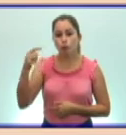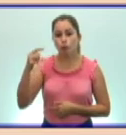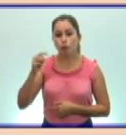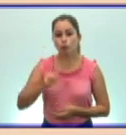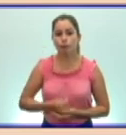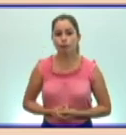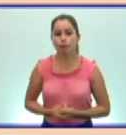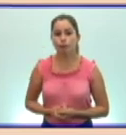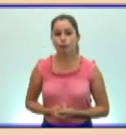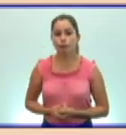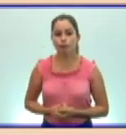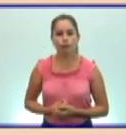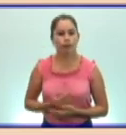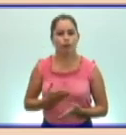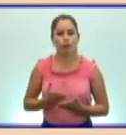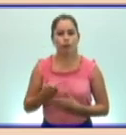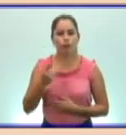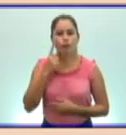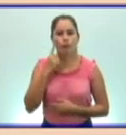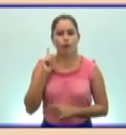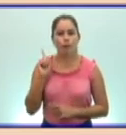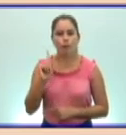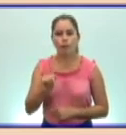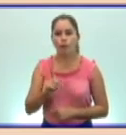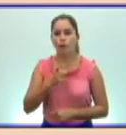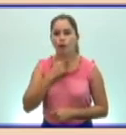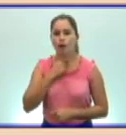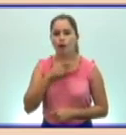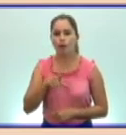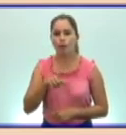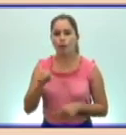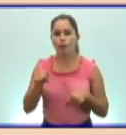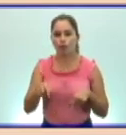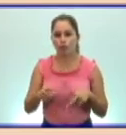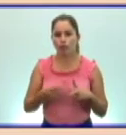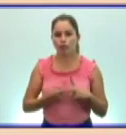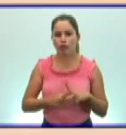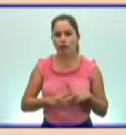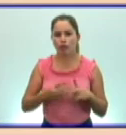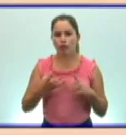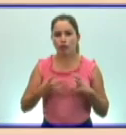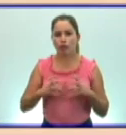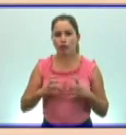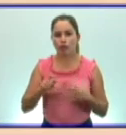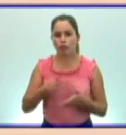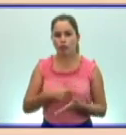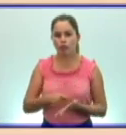A continuación vamos a ver un ejemplo de este tipo de cálculo que ustedes deben anotar.